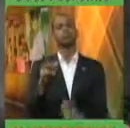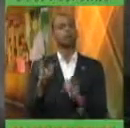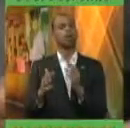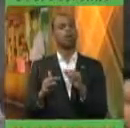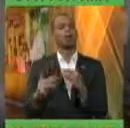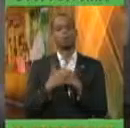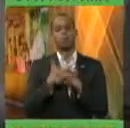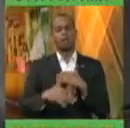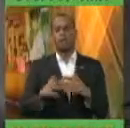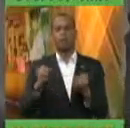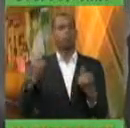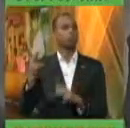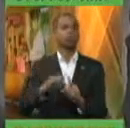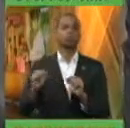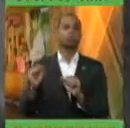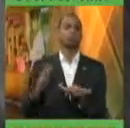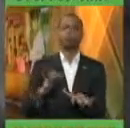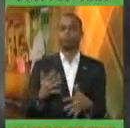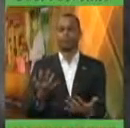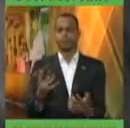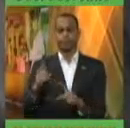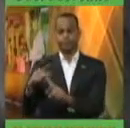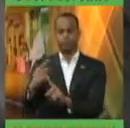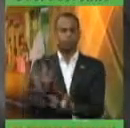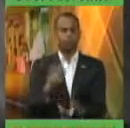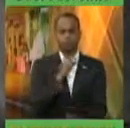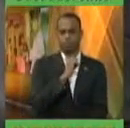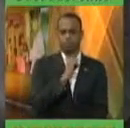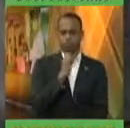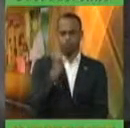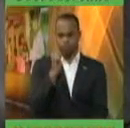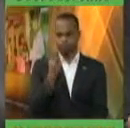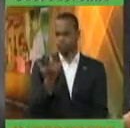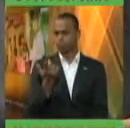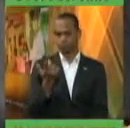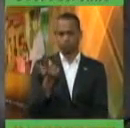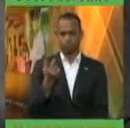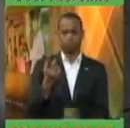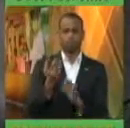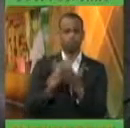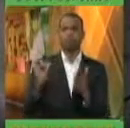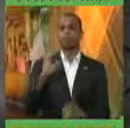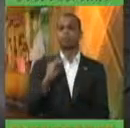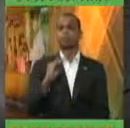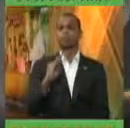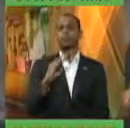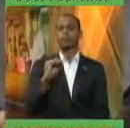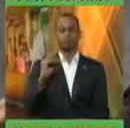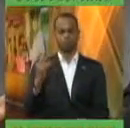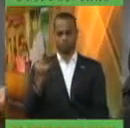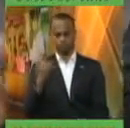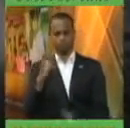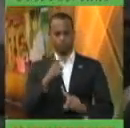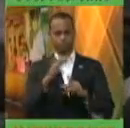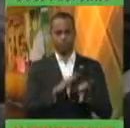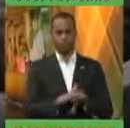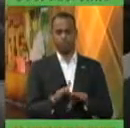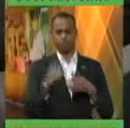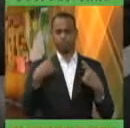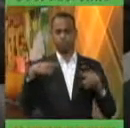donde va parte de santo domingo san cristóbal y vienen del cibao también esa playa el anhelo de que lo hagamos accesible totalmente